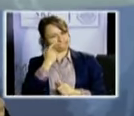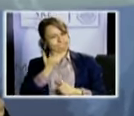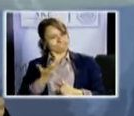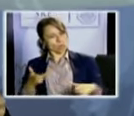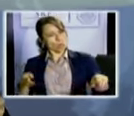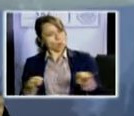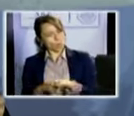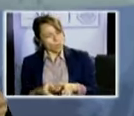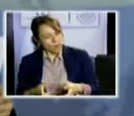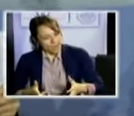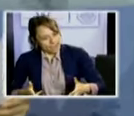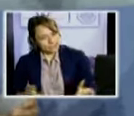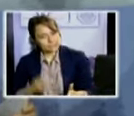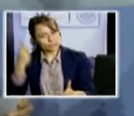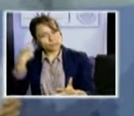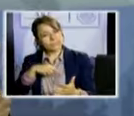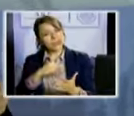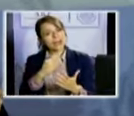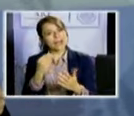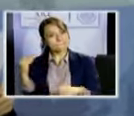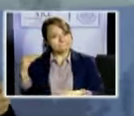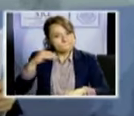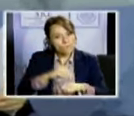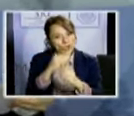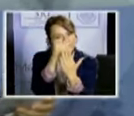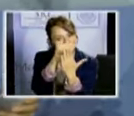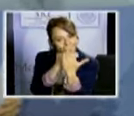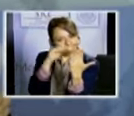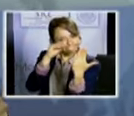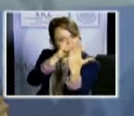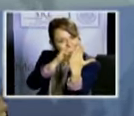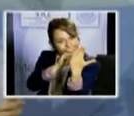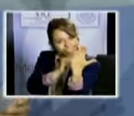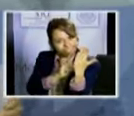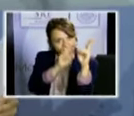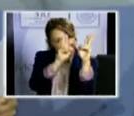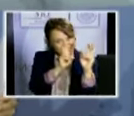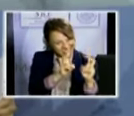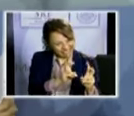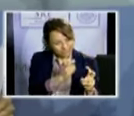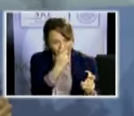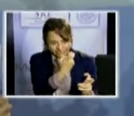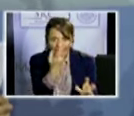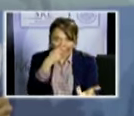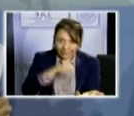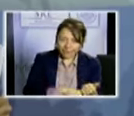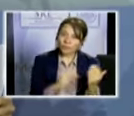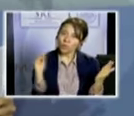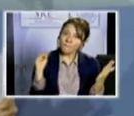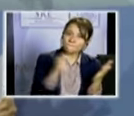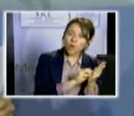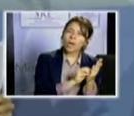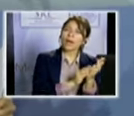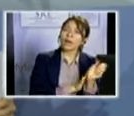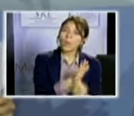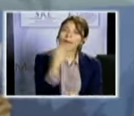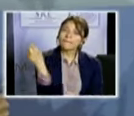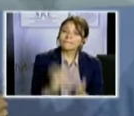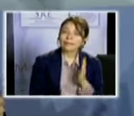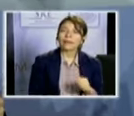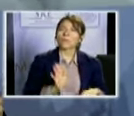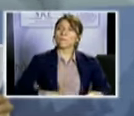agenda que contemple más opciones, no solamente una liberalización y que todo ya sino más opciones que las actuales a una velocidad